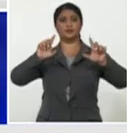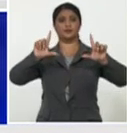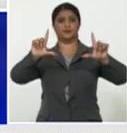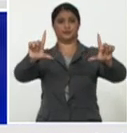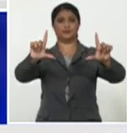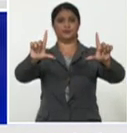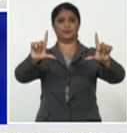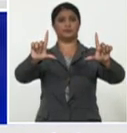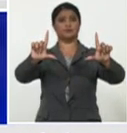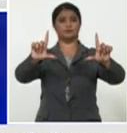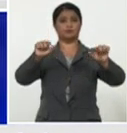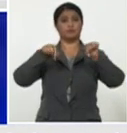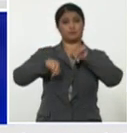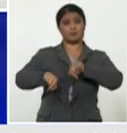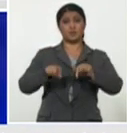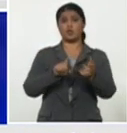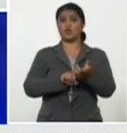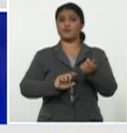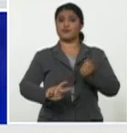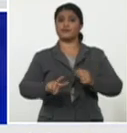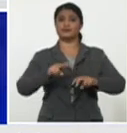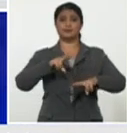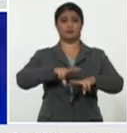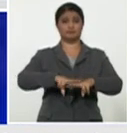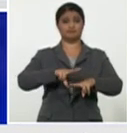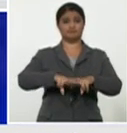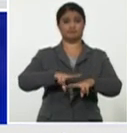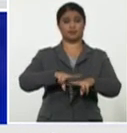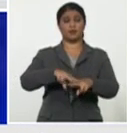La Habana con una tasa en